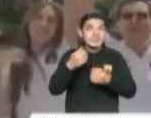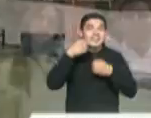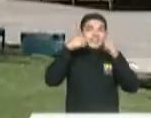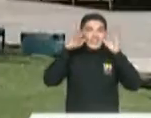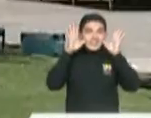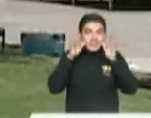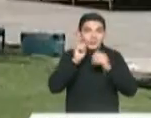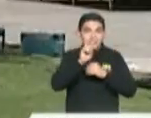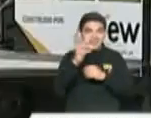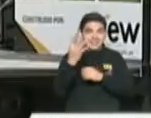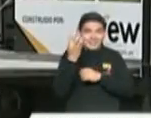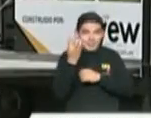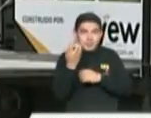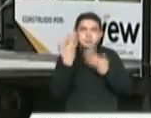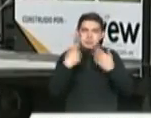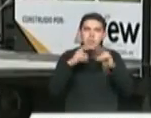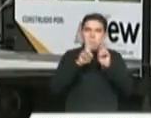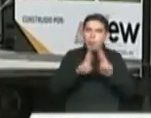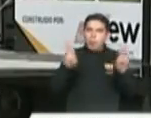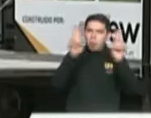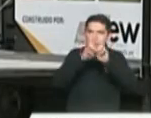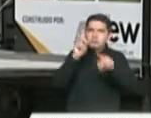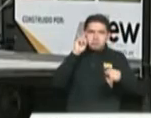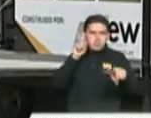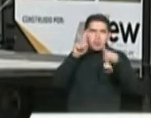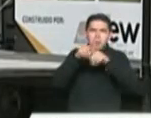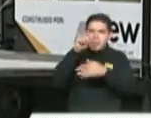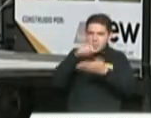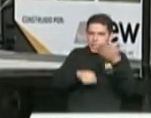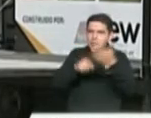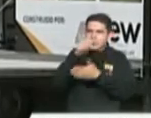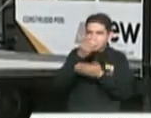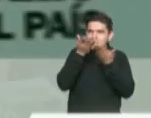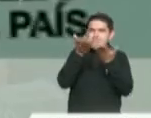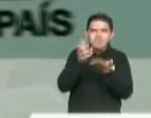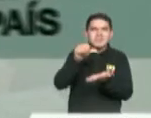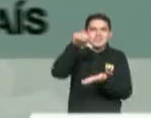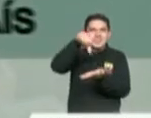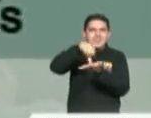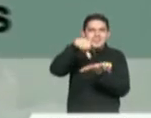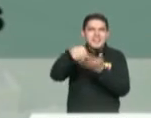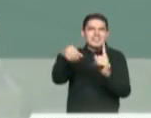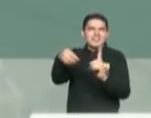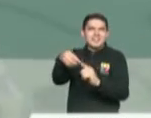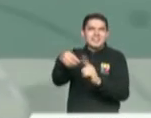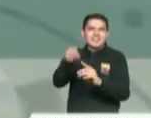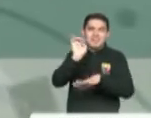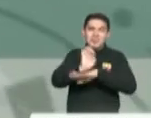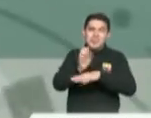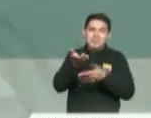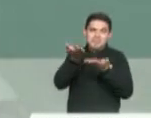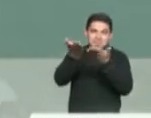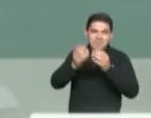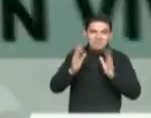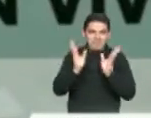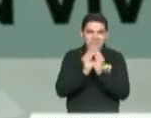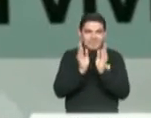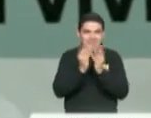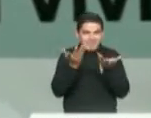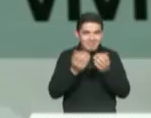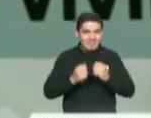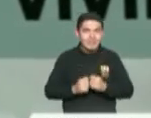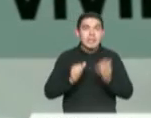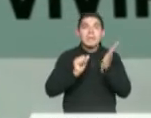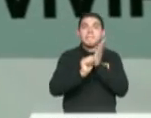de las naciones unidas decidió que la sede de esta conferencia sea la capital de los ecuatorianos la ministra de desarrollo urbano y vivienda